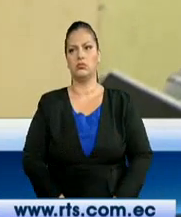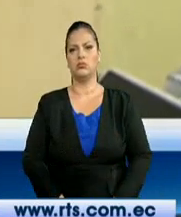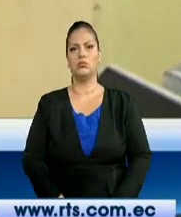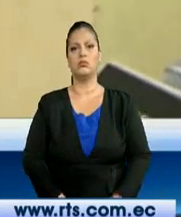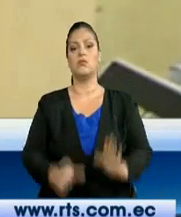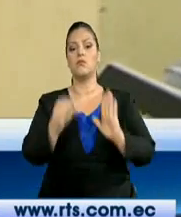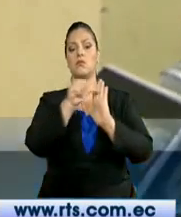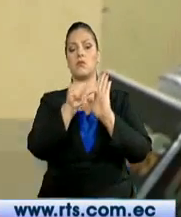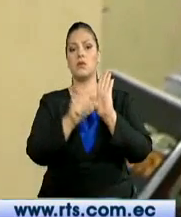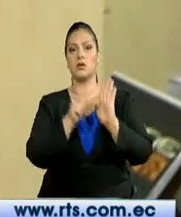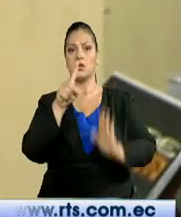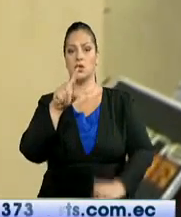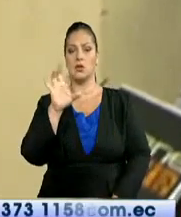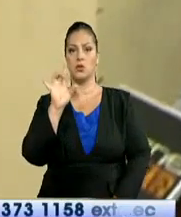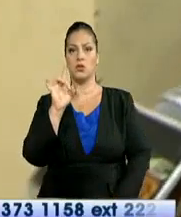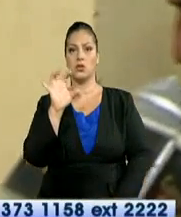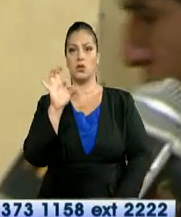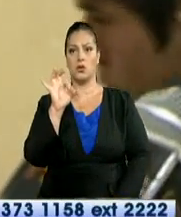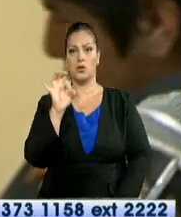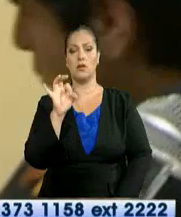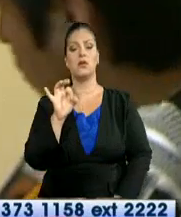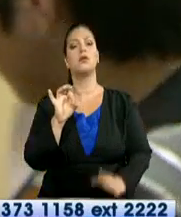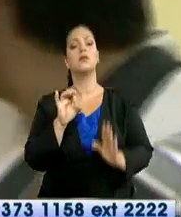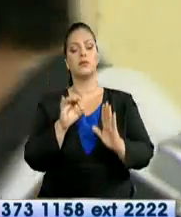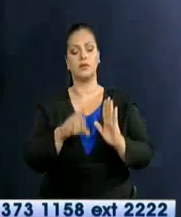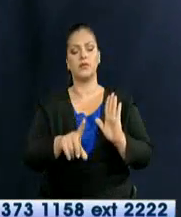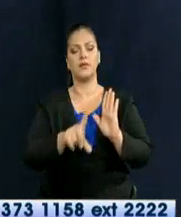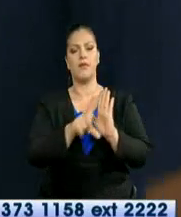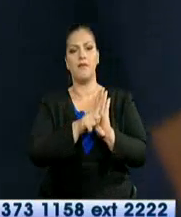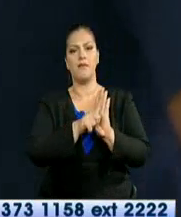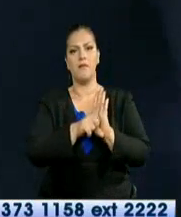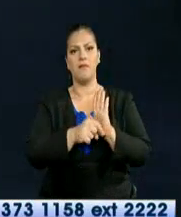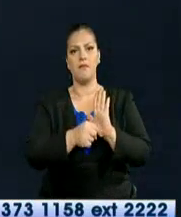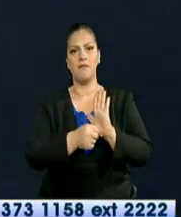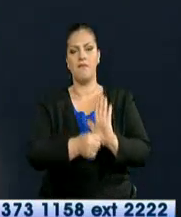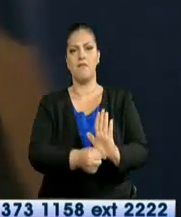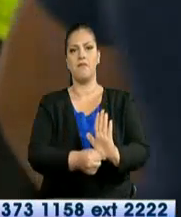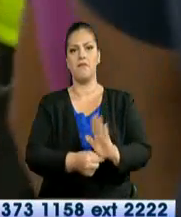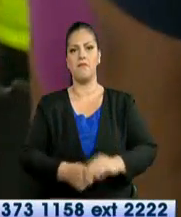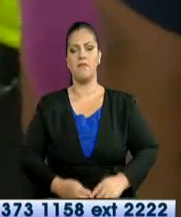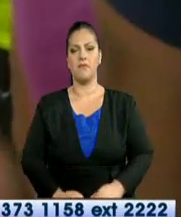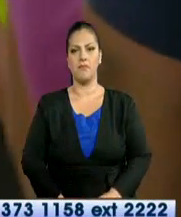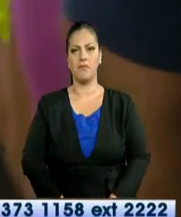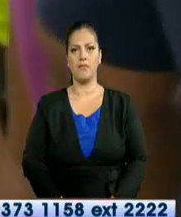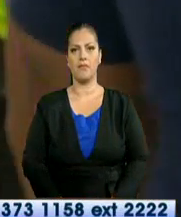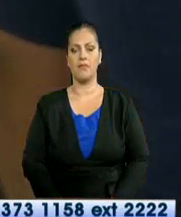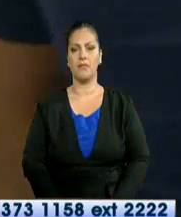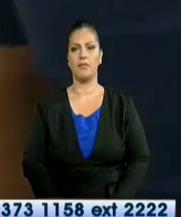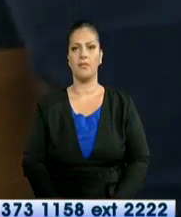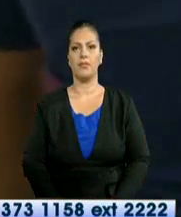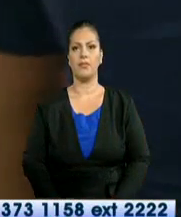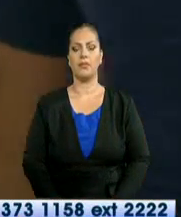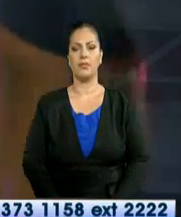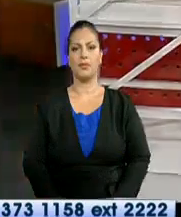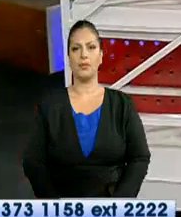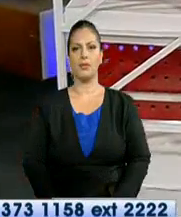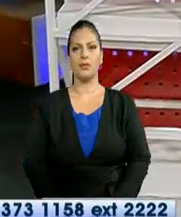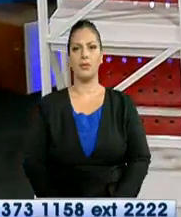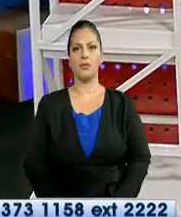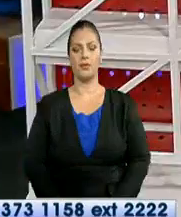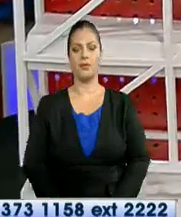en el artículo 189, primer inciso del Código Orgánico Integral Penal. Informó Jorge Salazar.